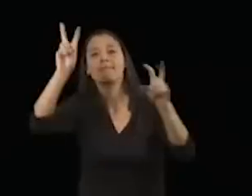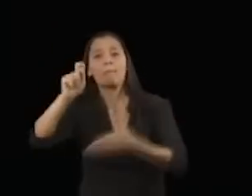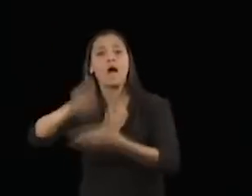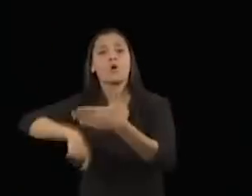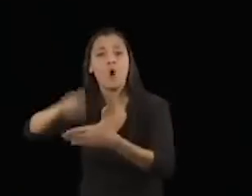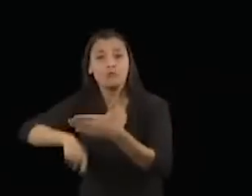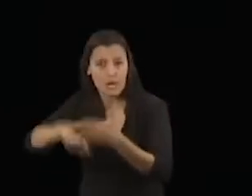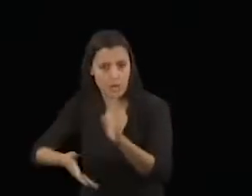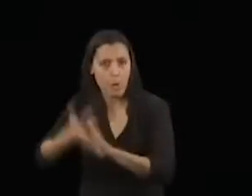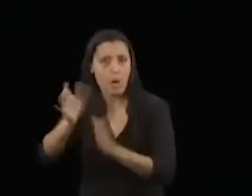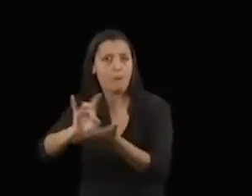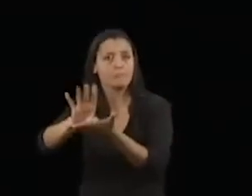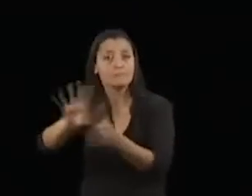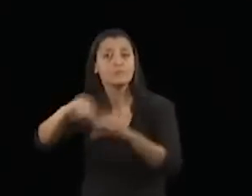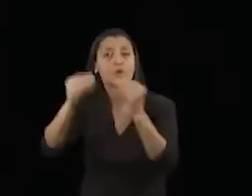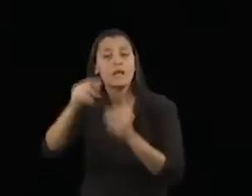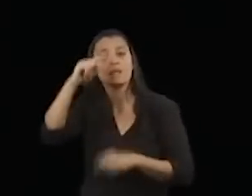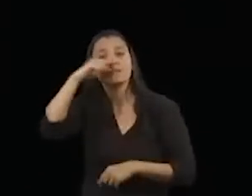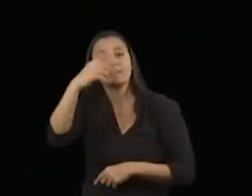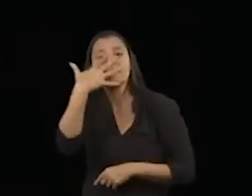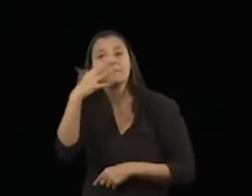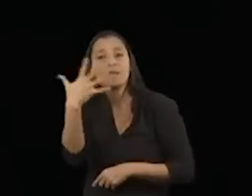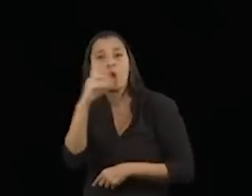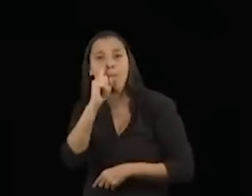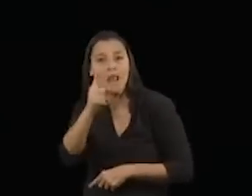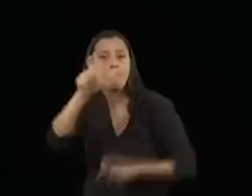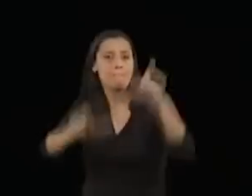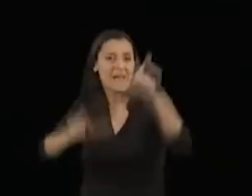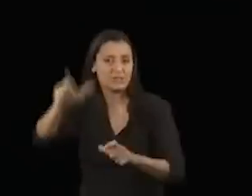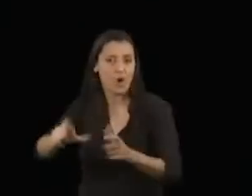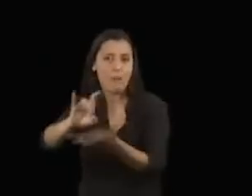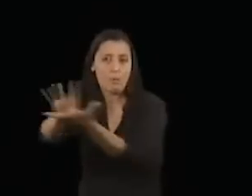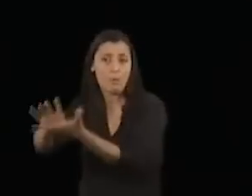terminar echando 75.000 personas, ya llevamos 25.000.